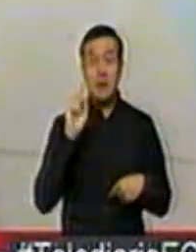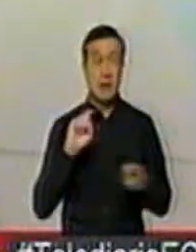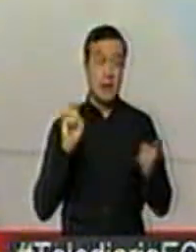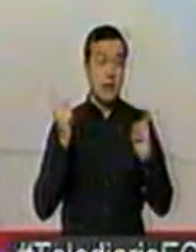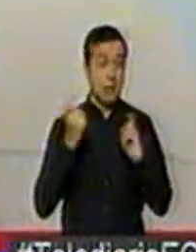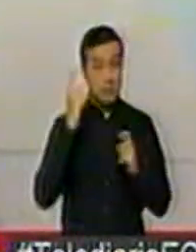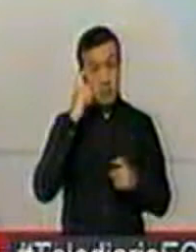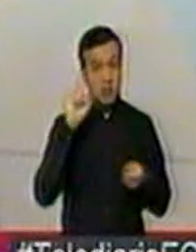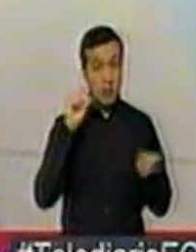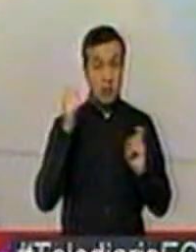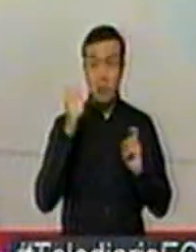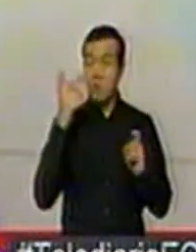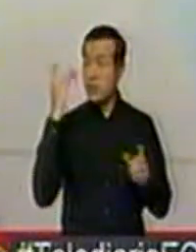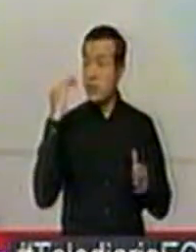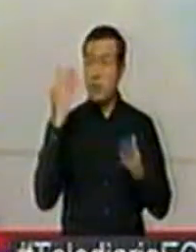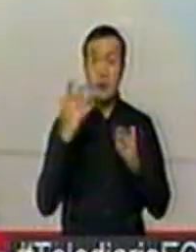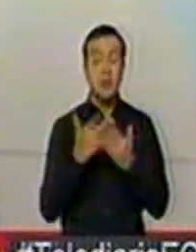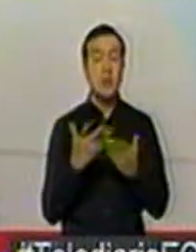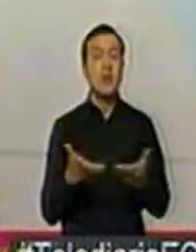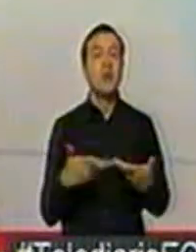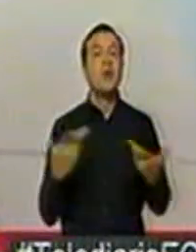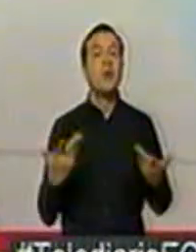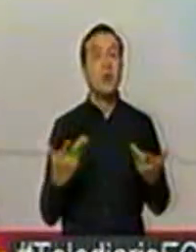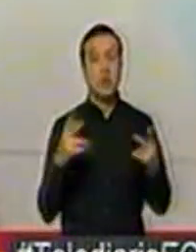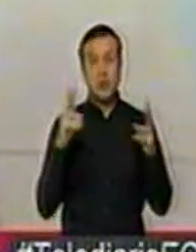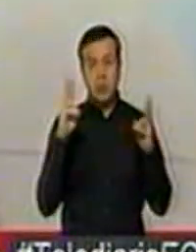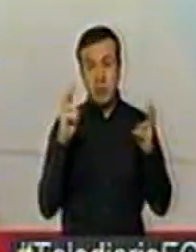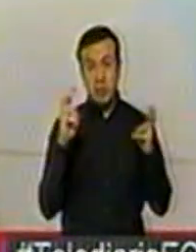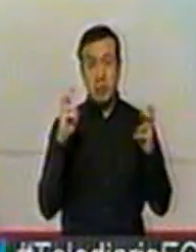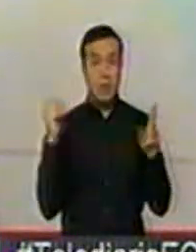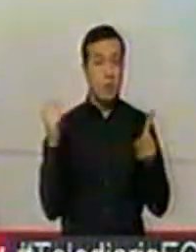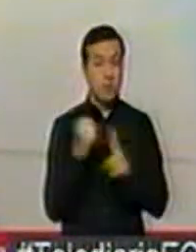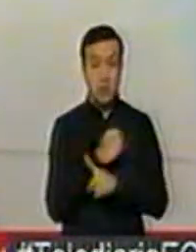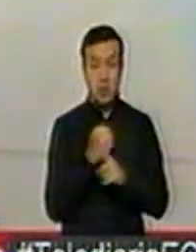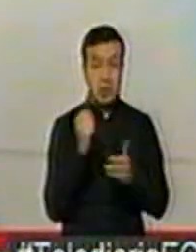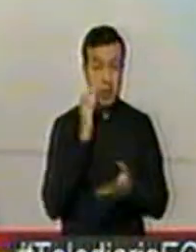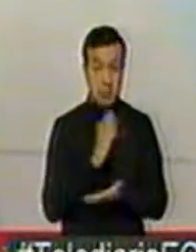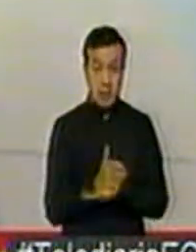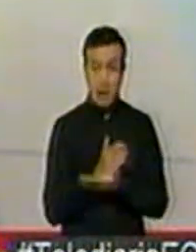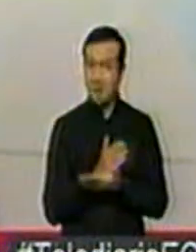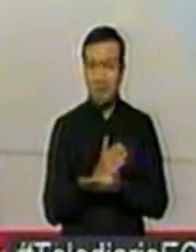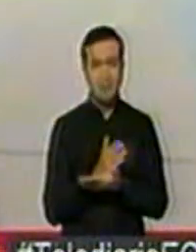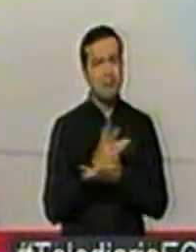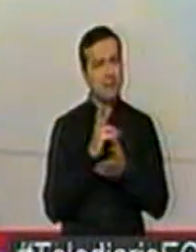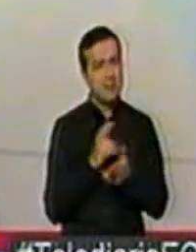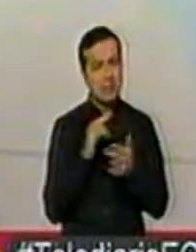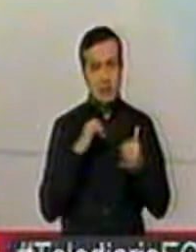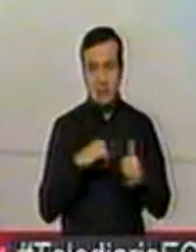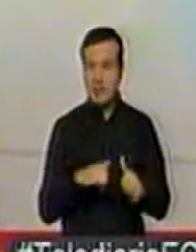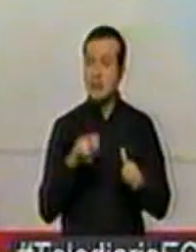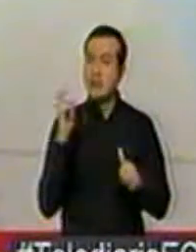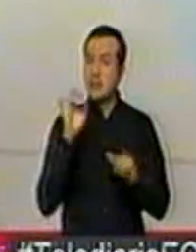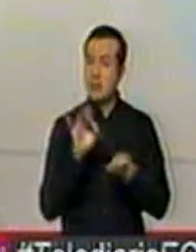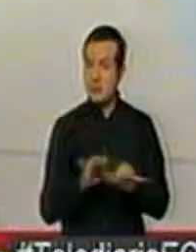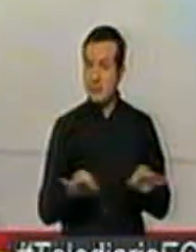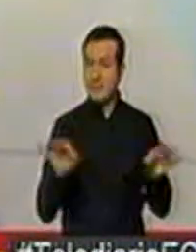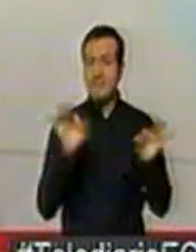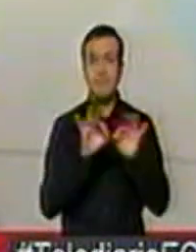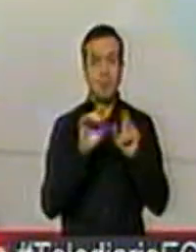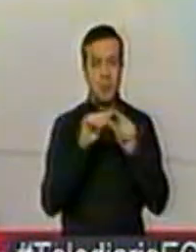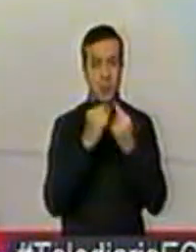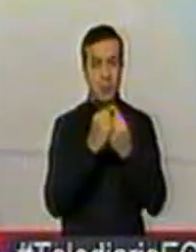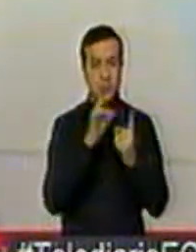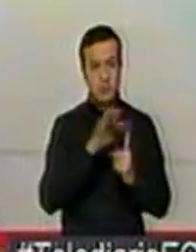yo diría en las últimas décadas, es precisamente los indicadores de violencia. En ese marco se vio como una necesidad tener una mesa